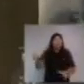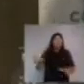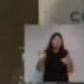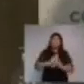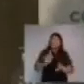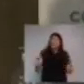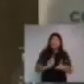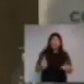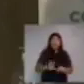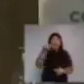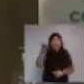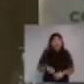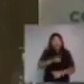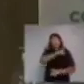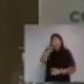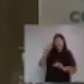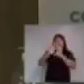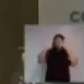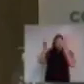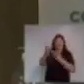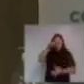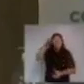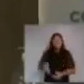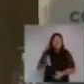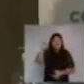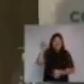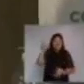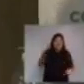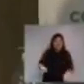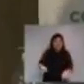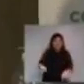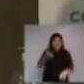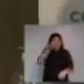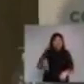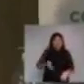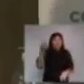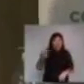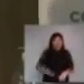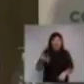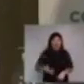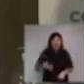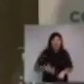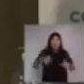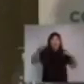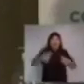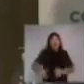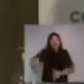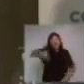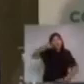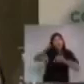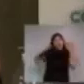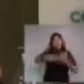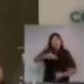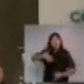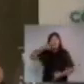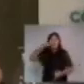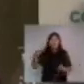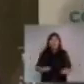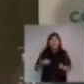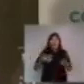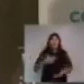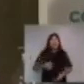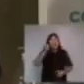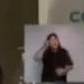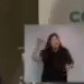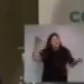Y están dando vueltas. Y hay padres que después te llaman y ahora se les ocurre que cómo hacemos para traerlo al hijo. No lo traemos más.